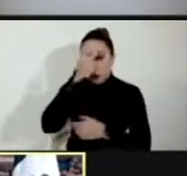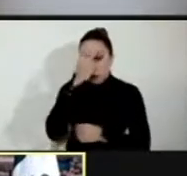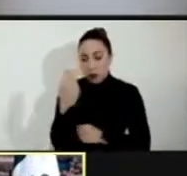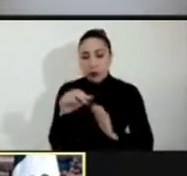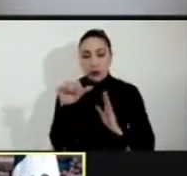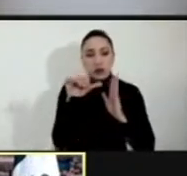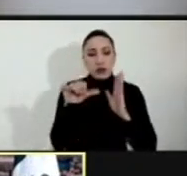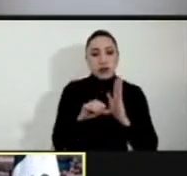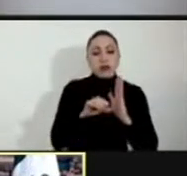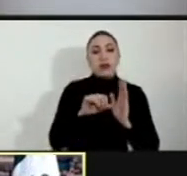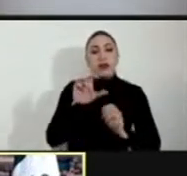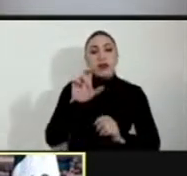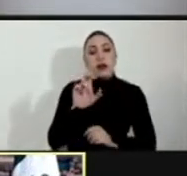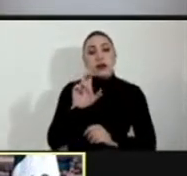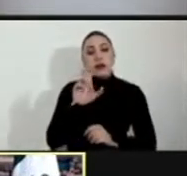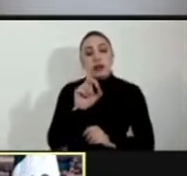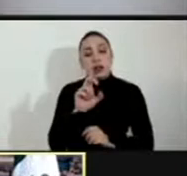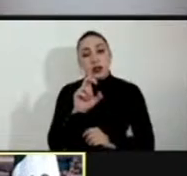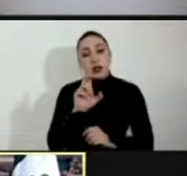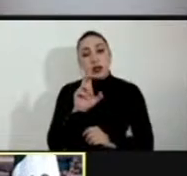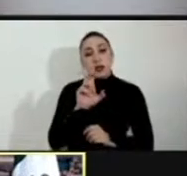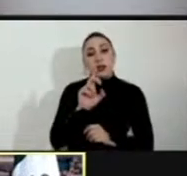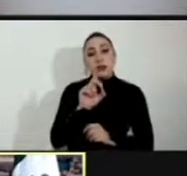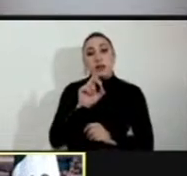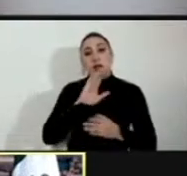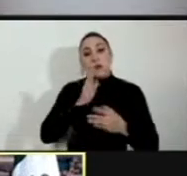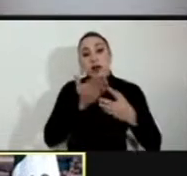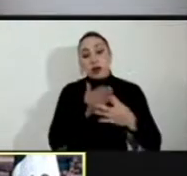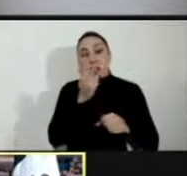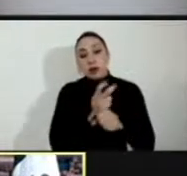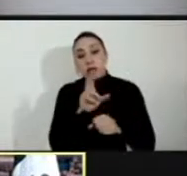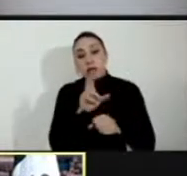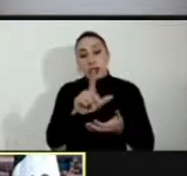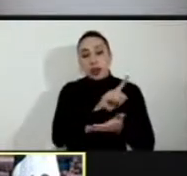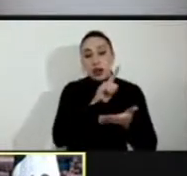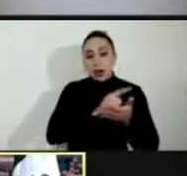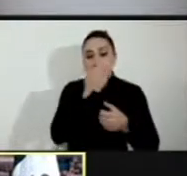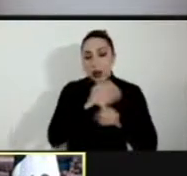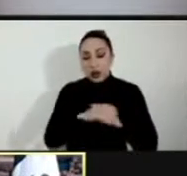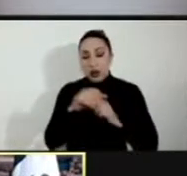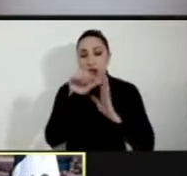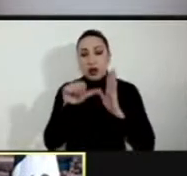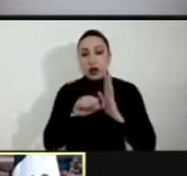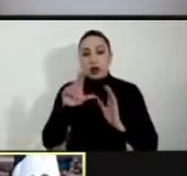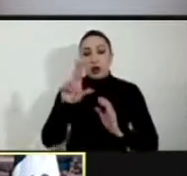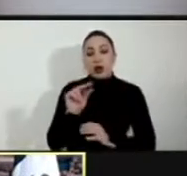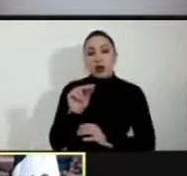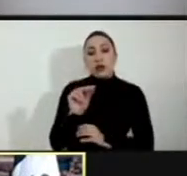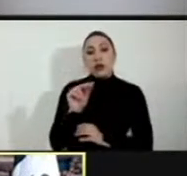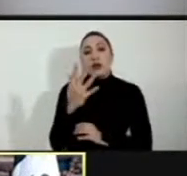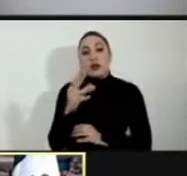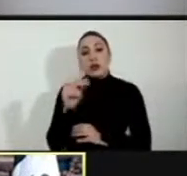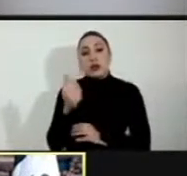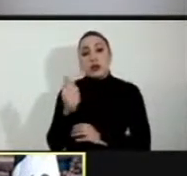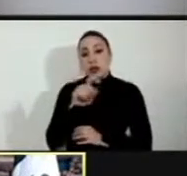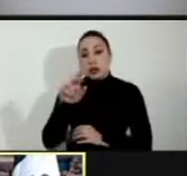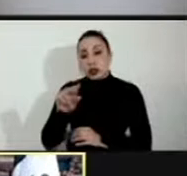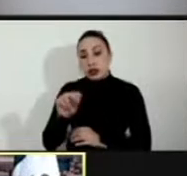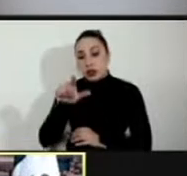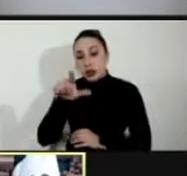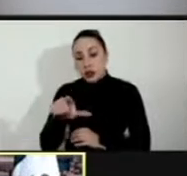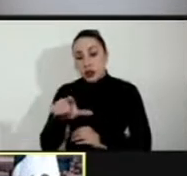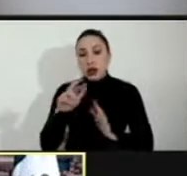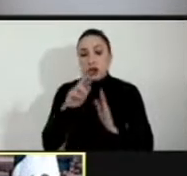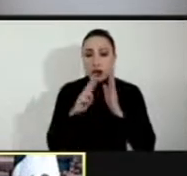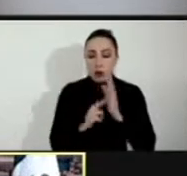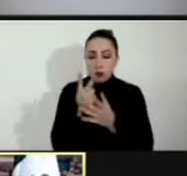32, fracciones segunda y trigésima de la Ley Orgánica 84, 85, 86 y 187 del reglamento ambos del Congreso de la Ciudad de México. Se instruye su